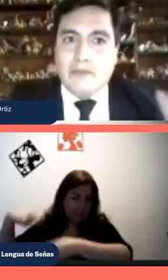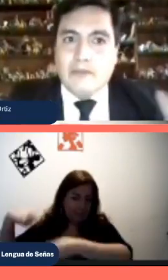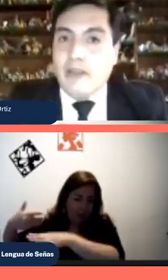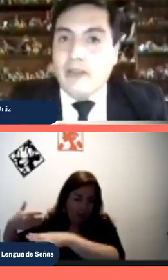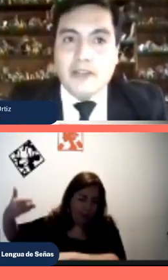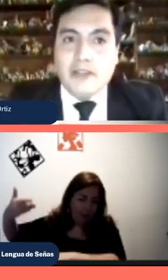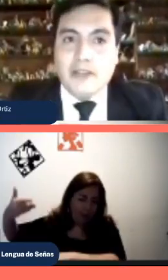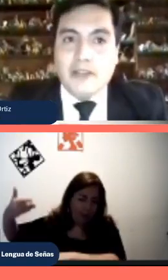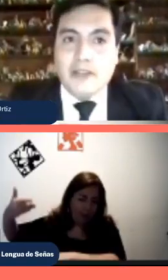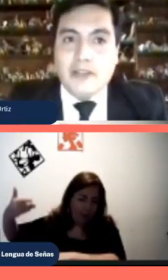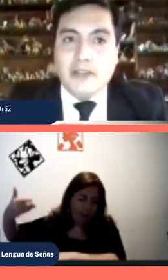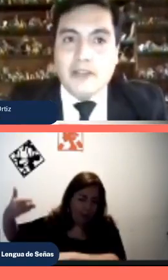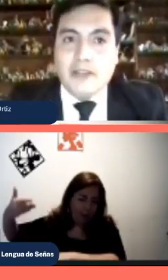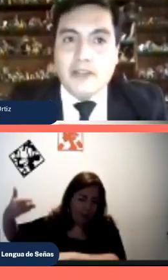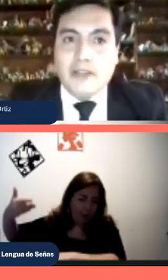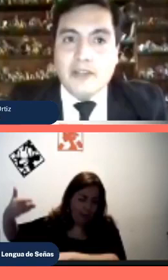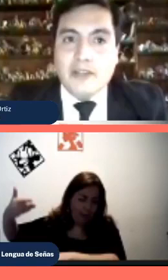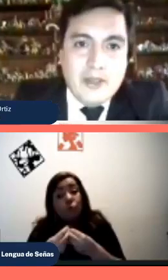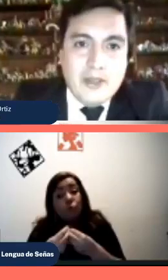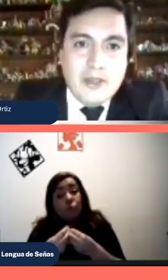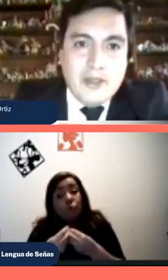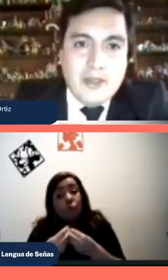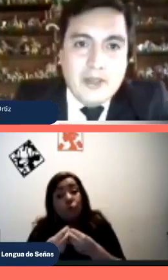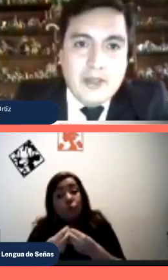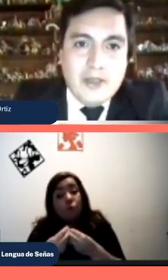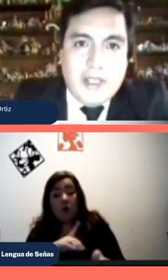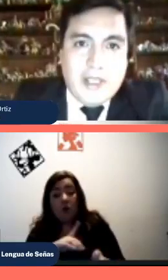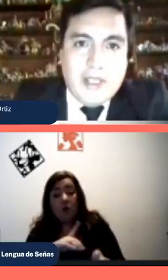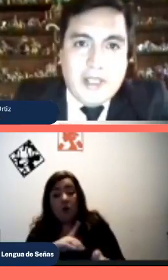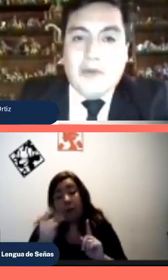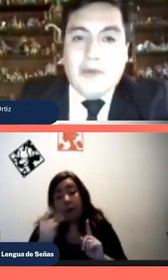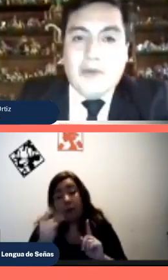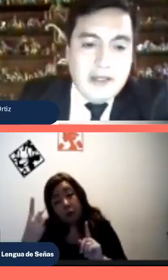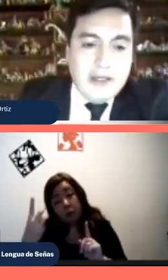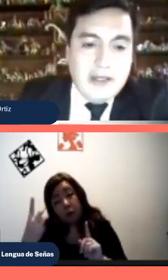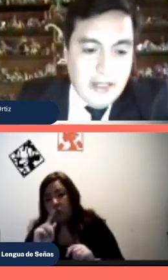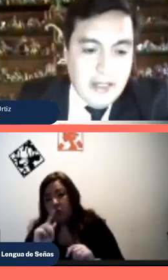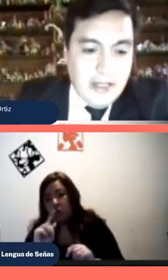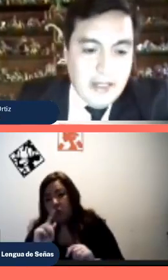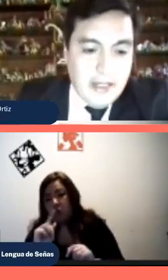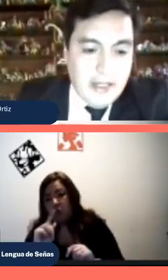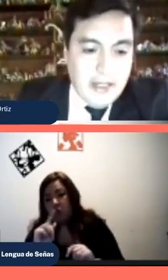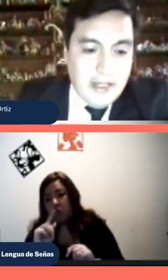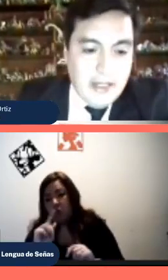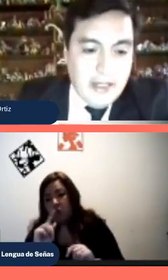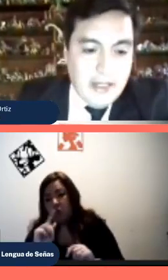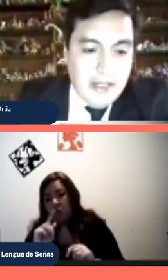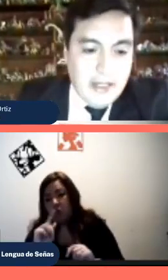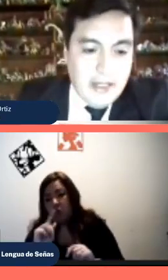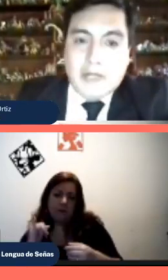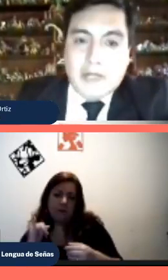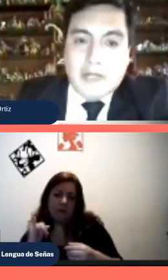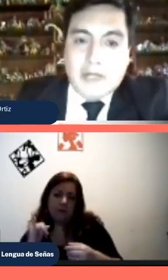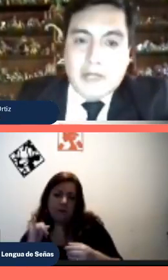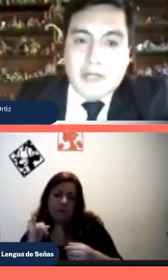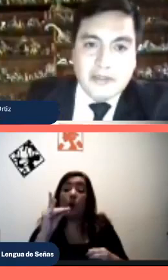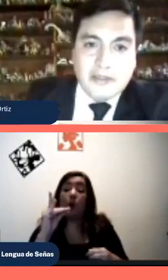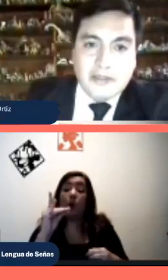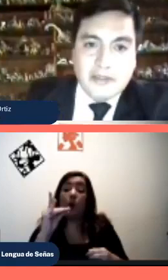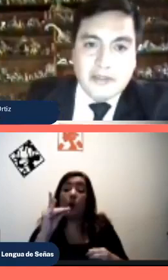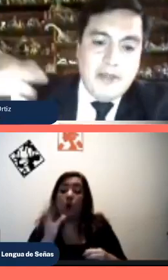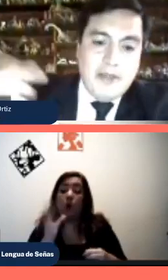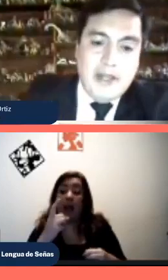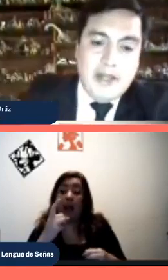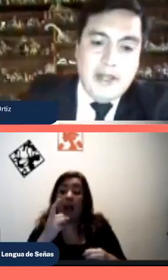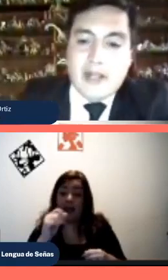La mayoría van a ser chilenos, los primeros no. Por ejemplo, tenemos a Claudio Gay. Él fue un naturalista francés que